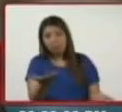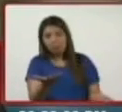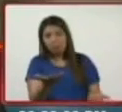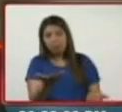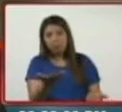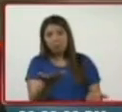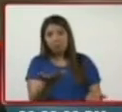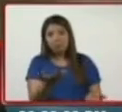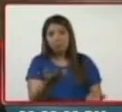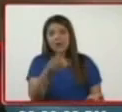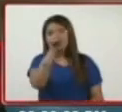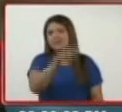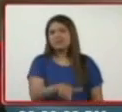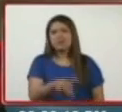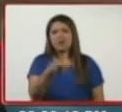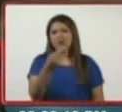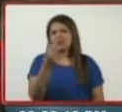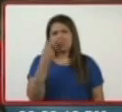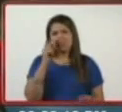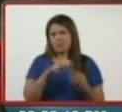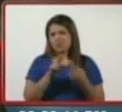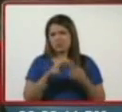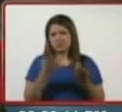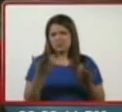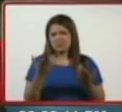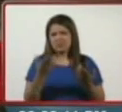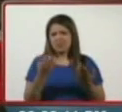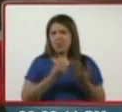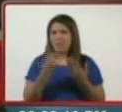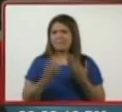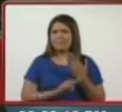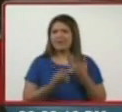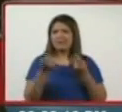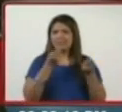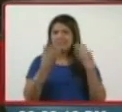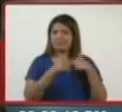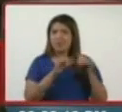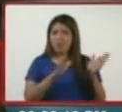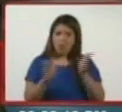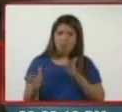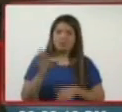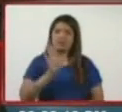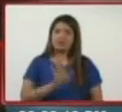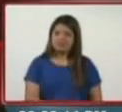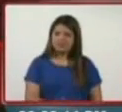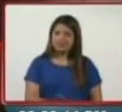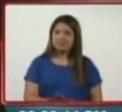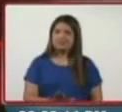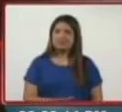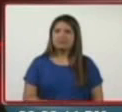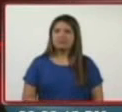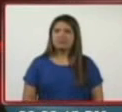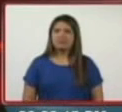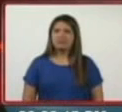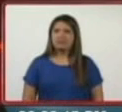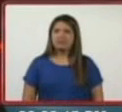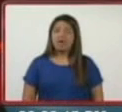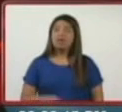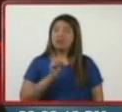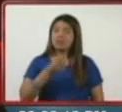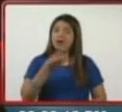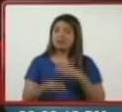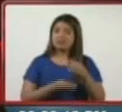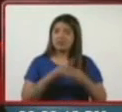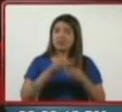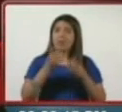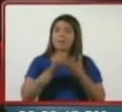que desconocemos los motivos. En una operación de orden público de esta magnitud, es correcto. tuvo que ser una operación de orden